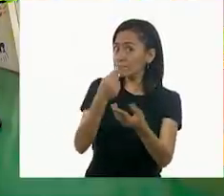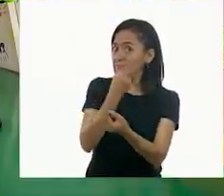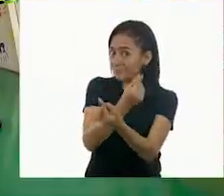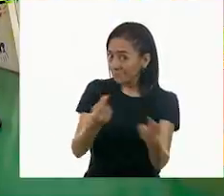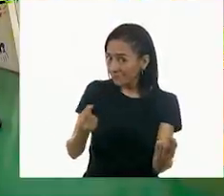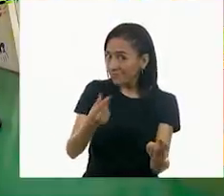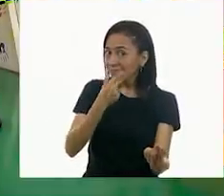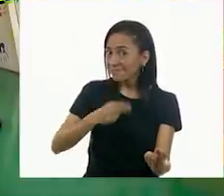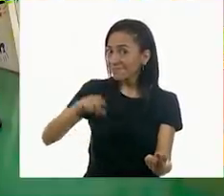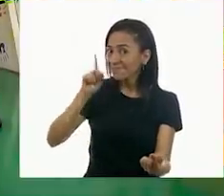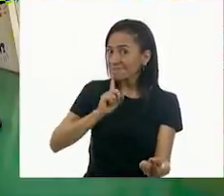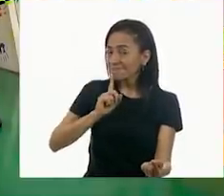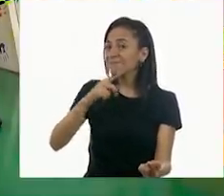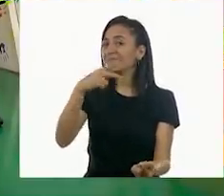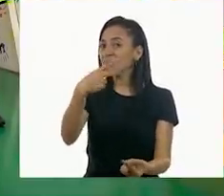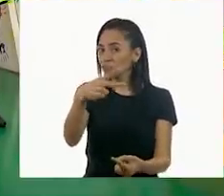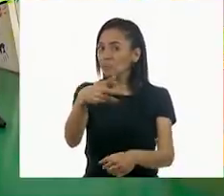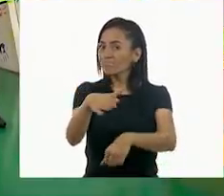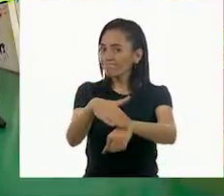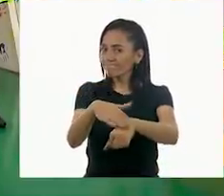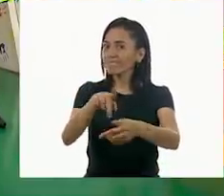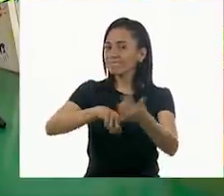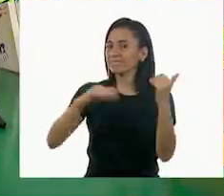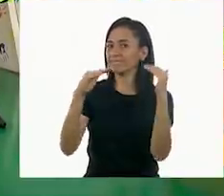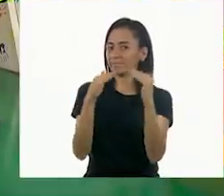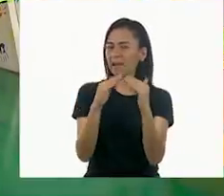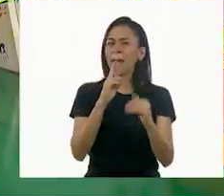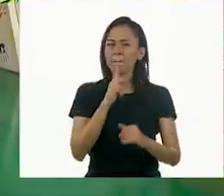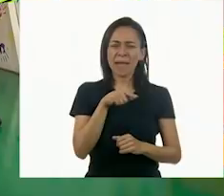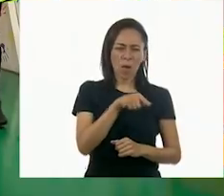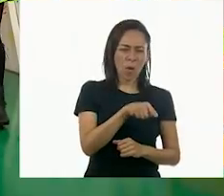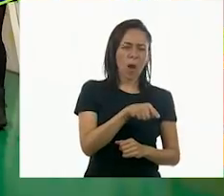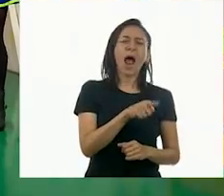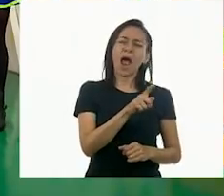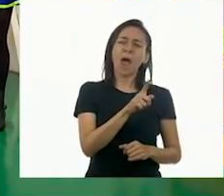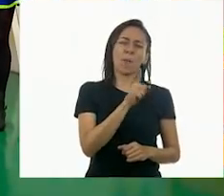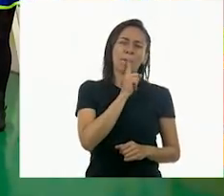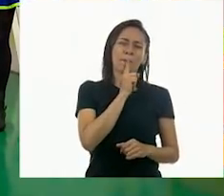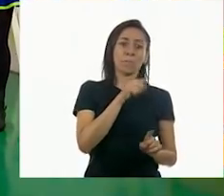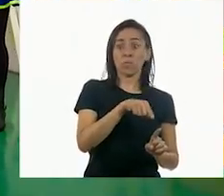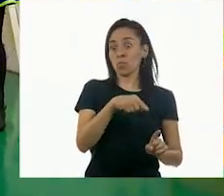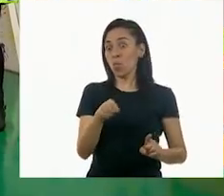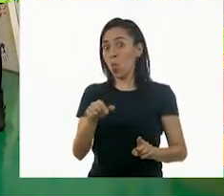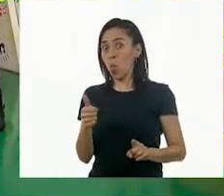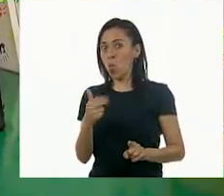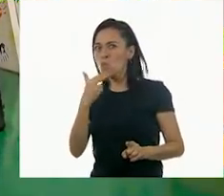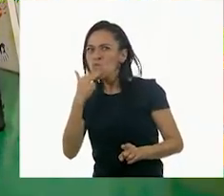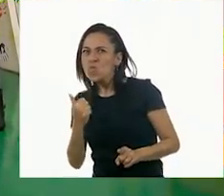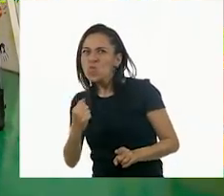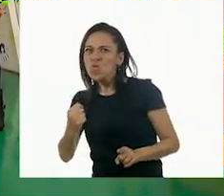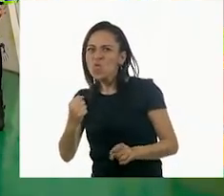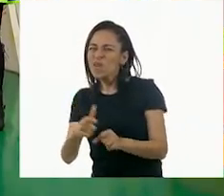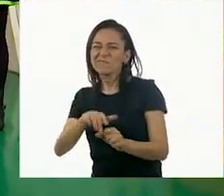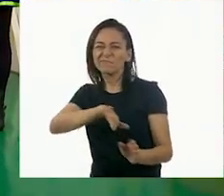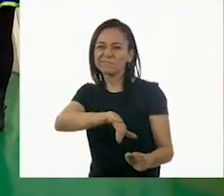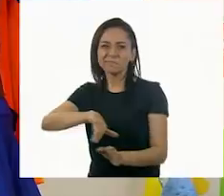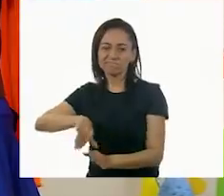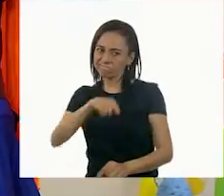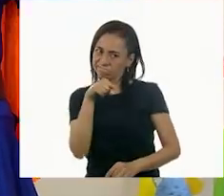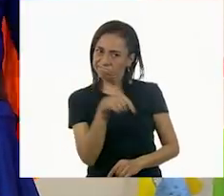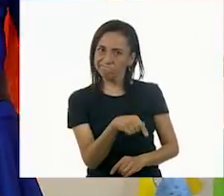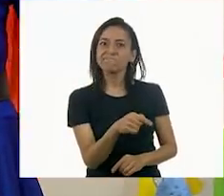el agua simple a las bebidas azucaradas. El agua te ayudará a mantener tus superpoderes, a